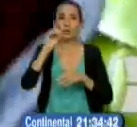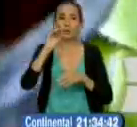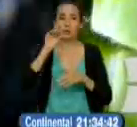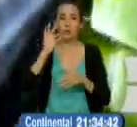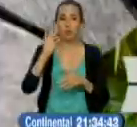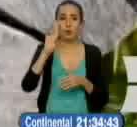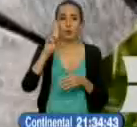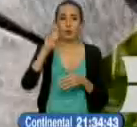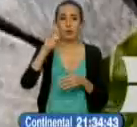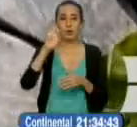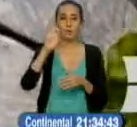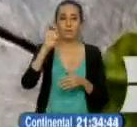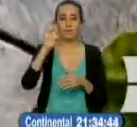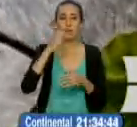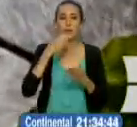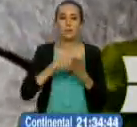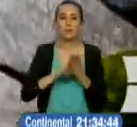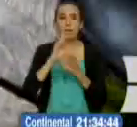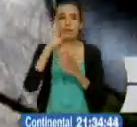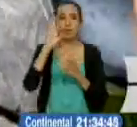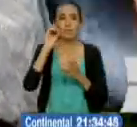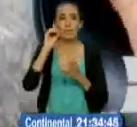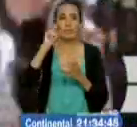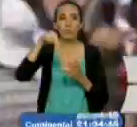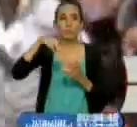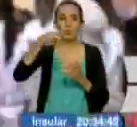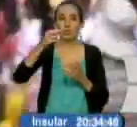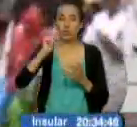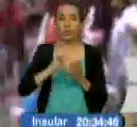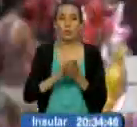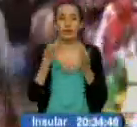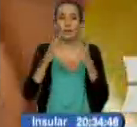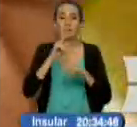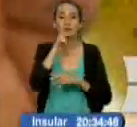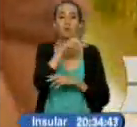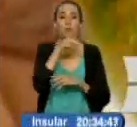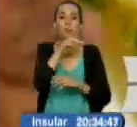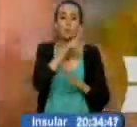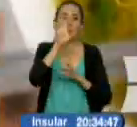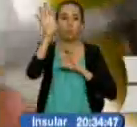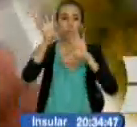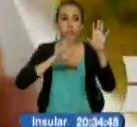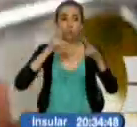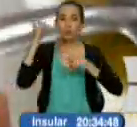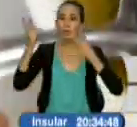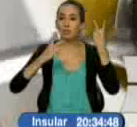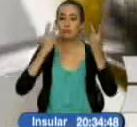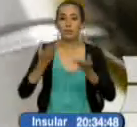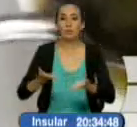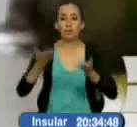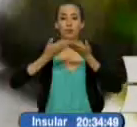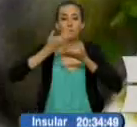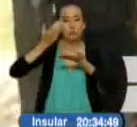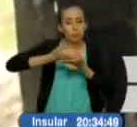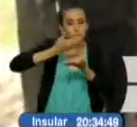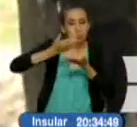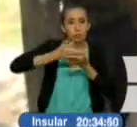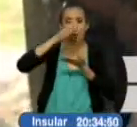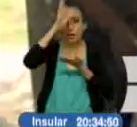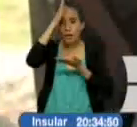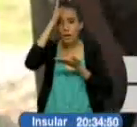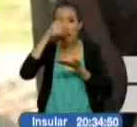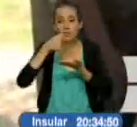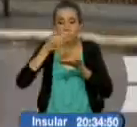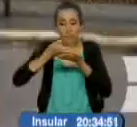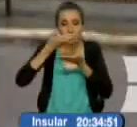segundo campeonato provincial de la Tonga, mientras que en Chirijos del Cantón Puerto Viejo espera a los visitantes el mejor caldo de gallina criolla